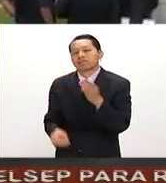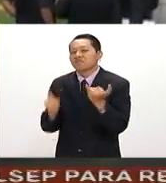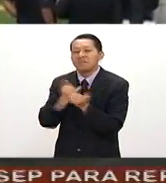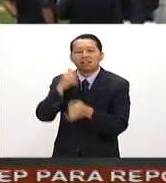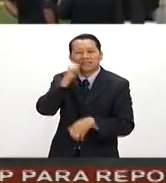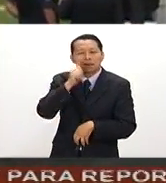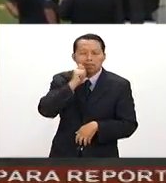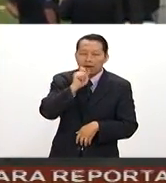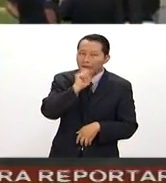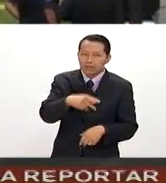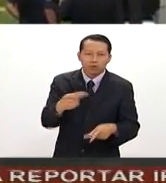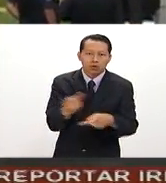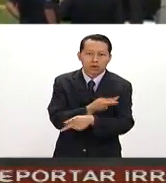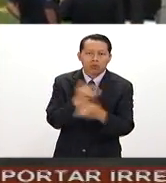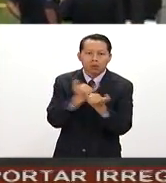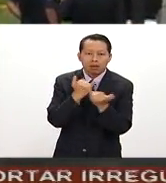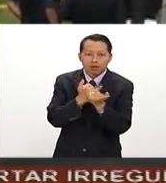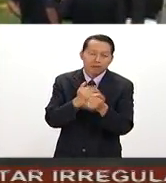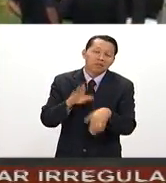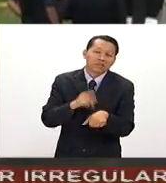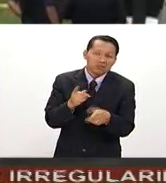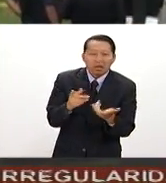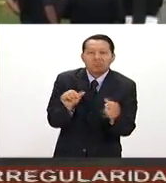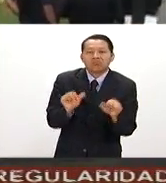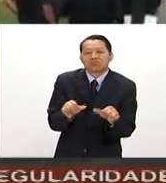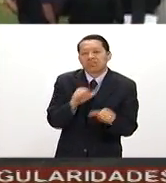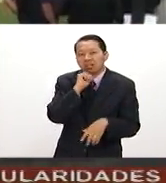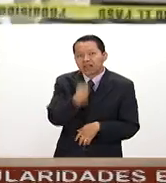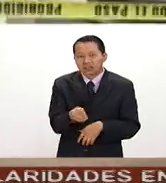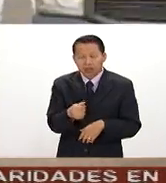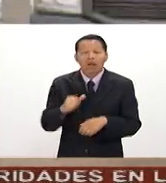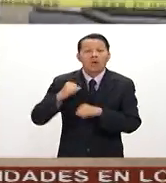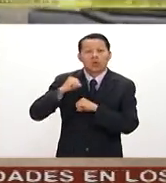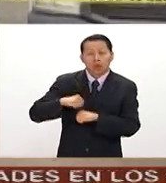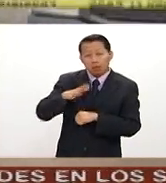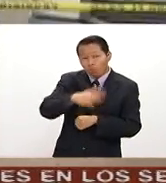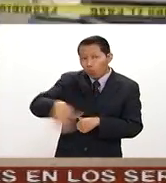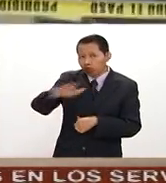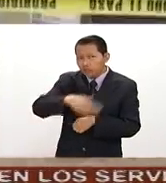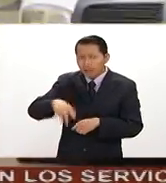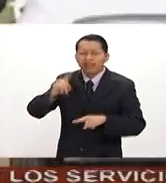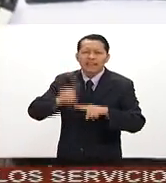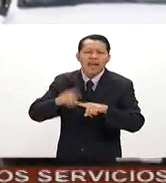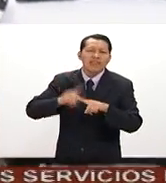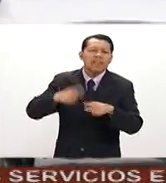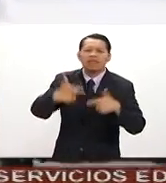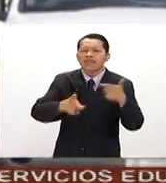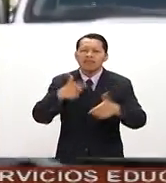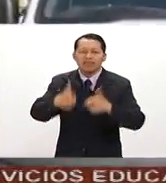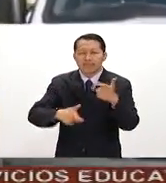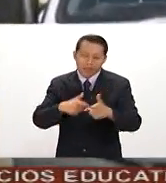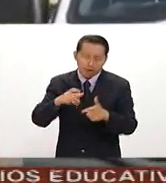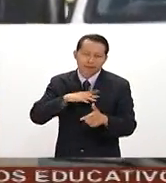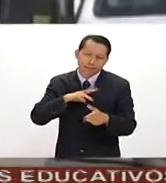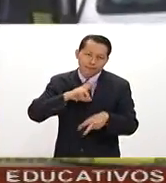en la mayoría de los casos, y luego la impunidad. Las autoridades ya iniciaron la búsqueda de los presuntos delincuentes. Vamos a una pausa. Les recuerdo que